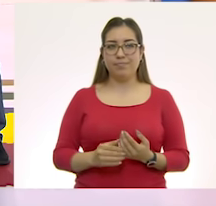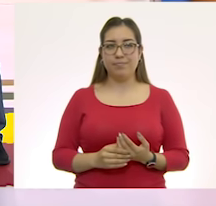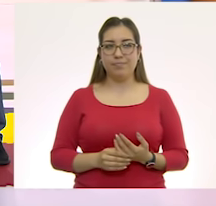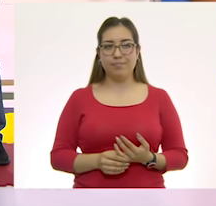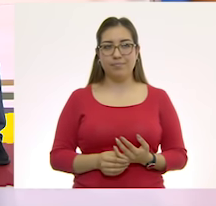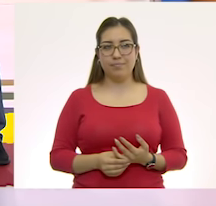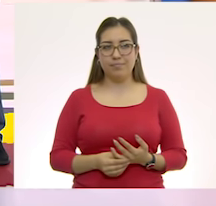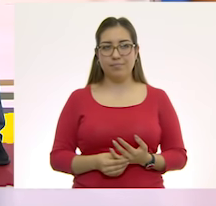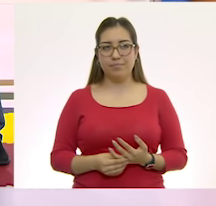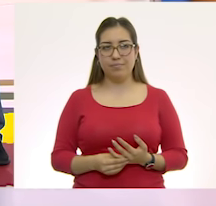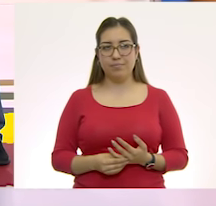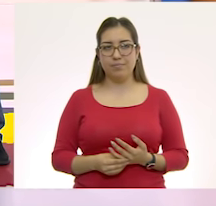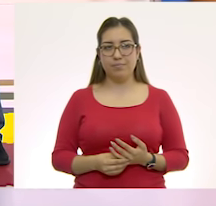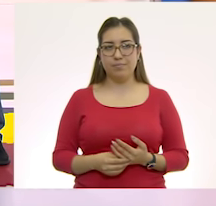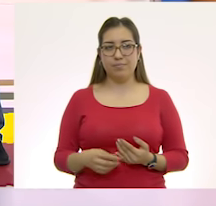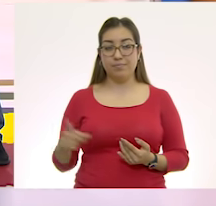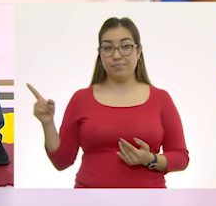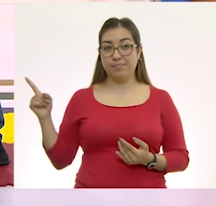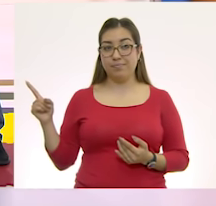meterle movimiento. Eso.